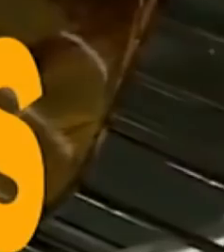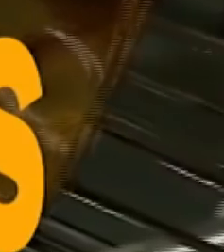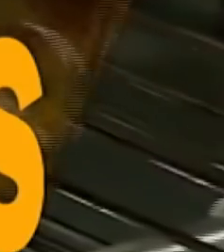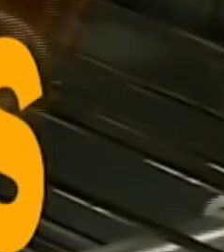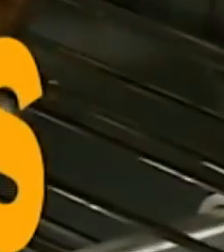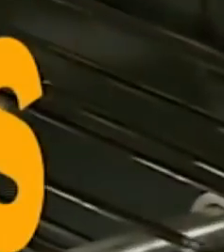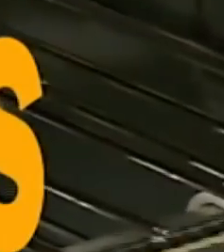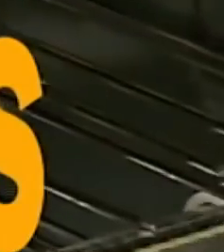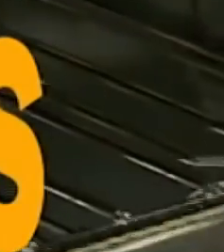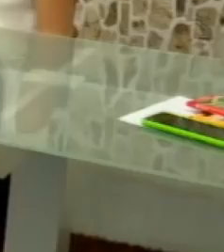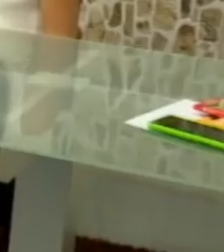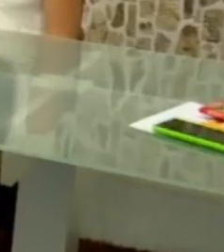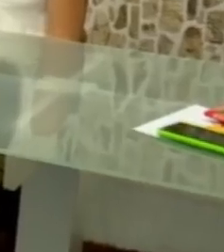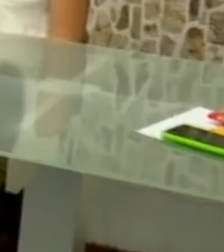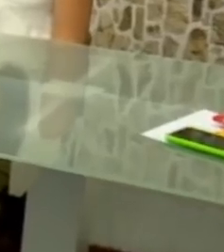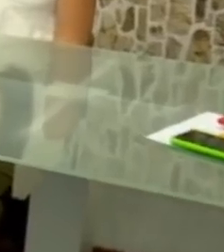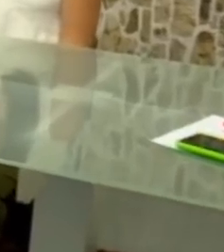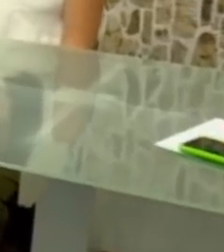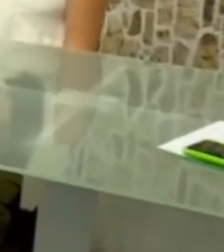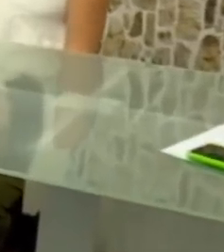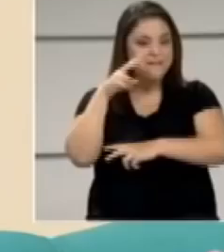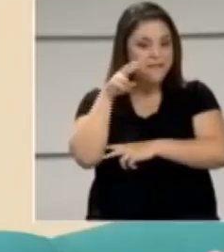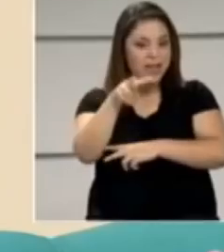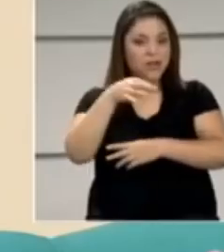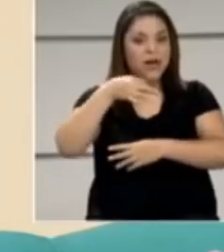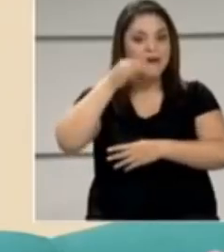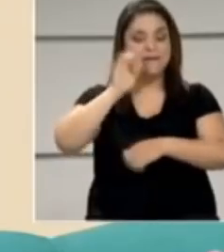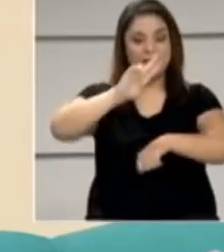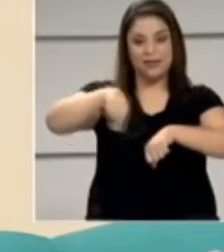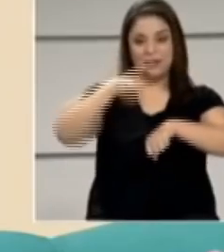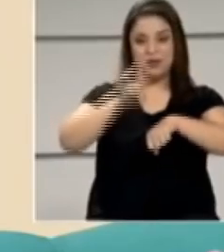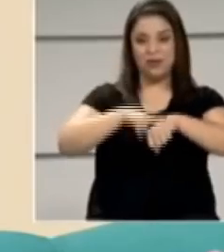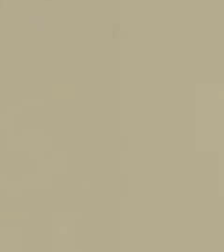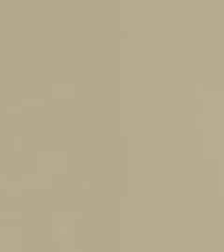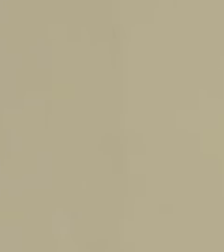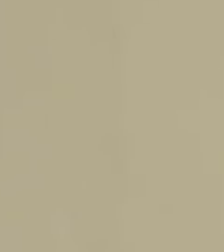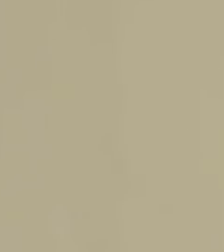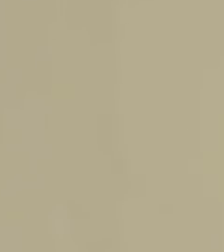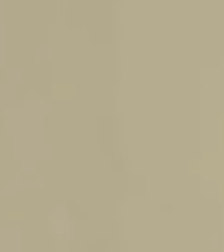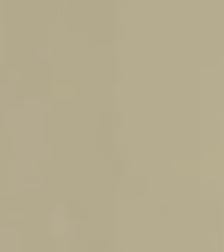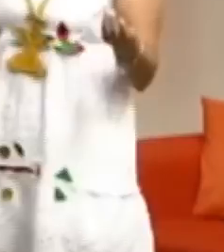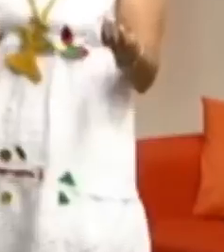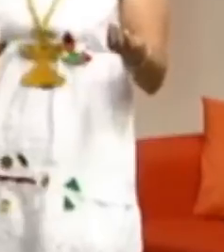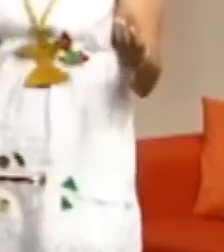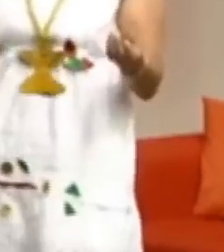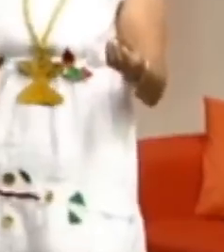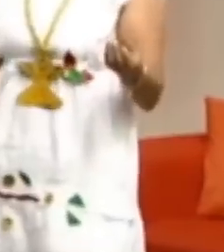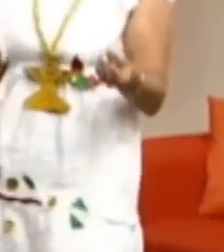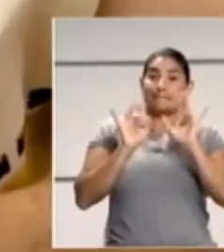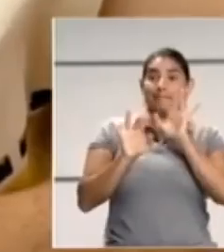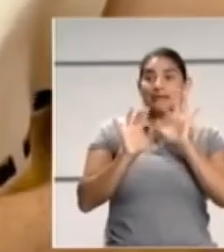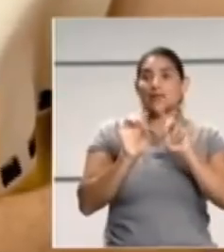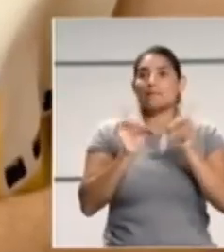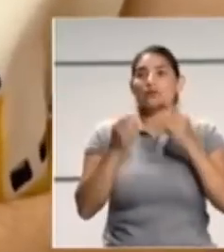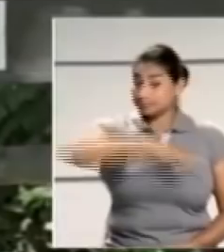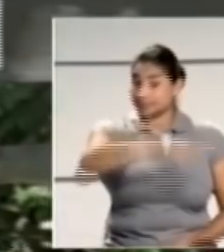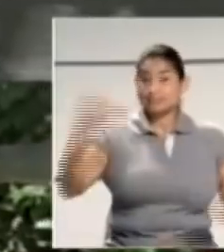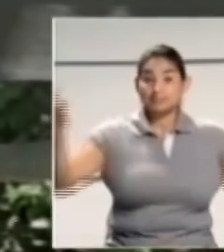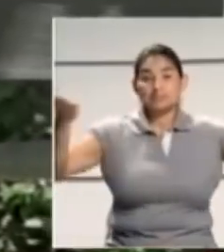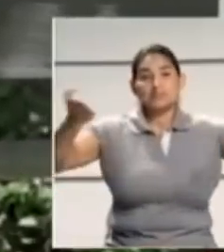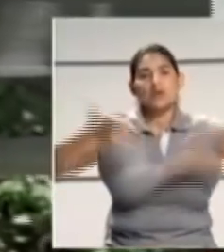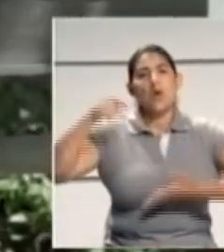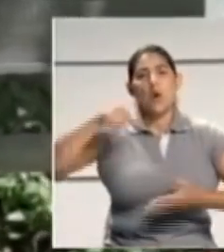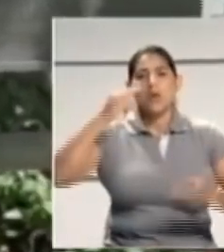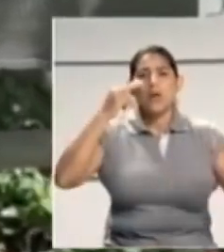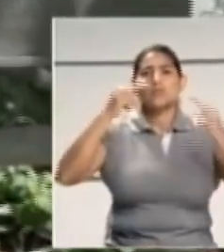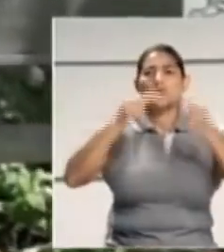Alexandra cocina. Los jueves, Andrea nos enseña de tecnología. Y los viernes, Lupita nos habla de la flora y fauna de